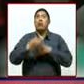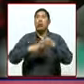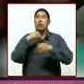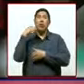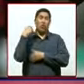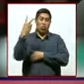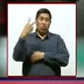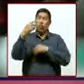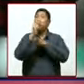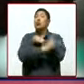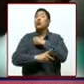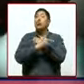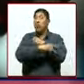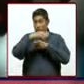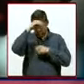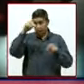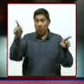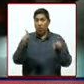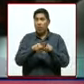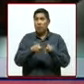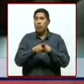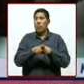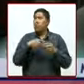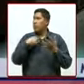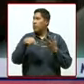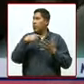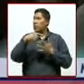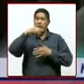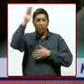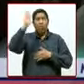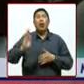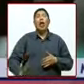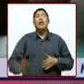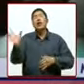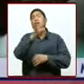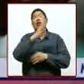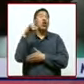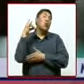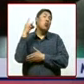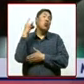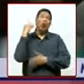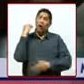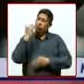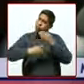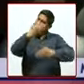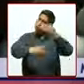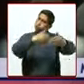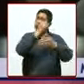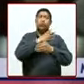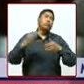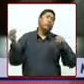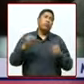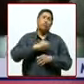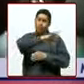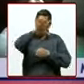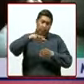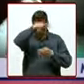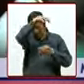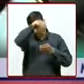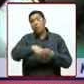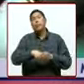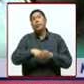dos países hermanos, una nueva era entre Brasil y Bolivia, avanzando en la